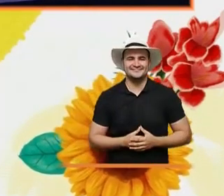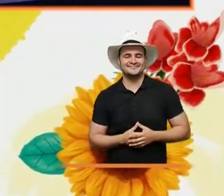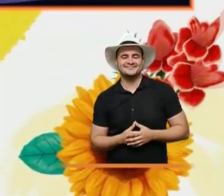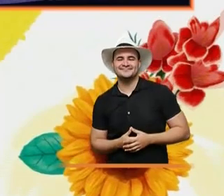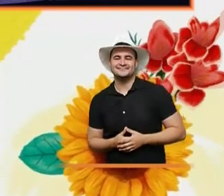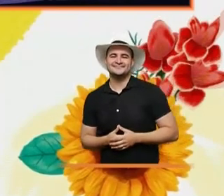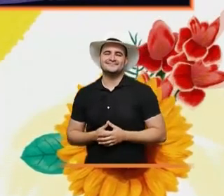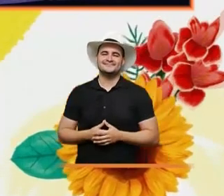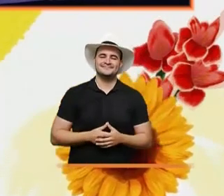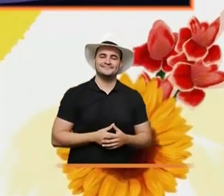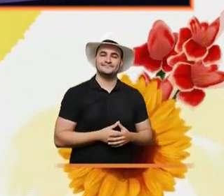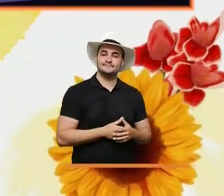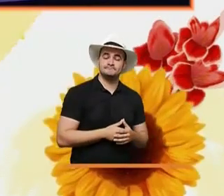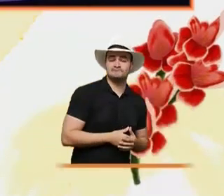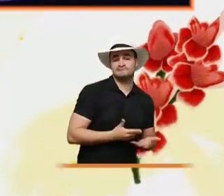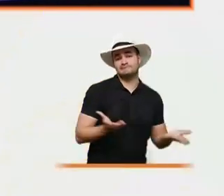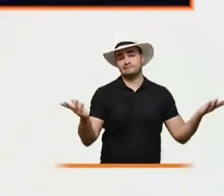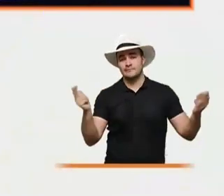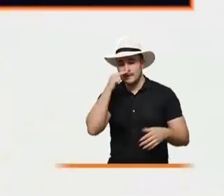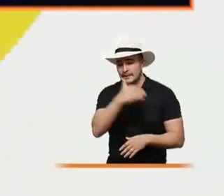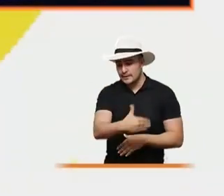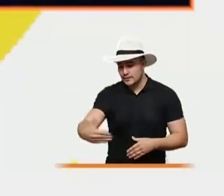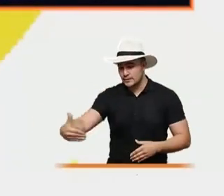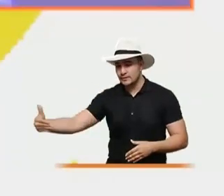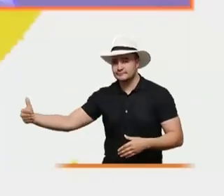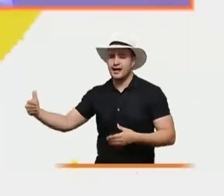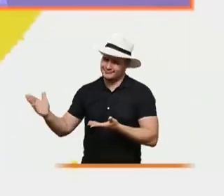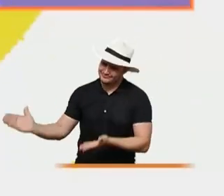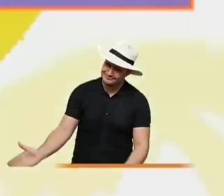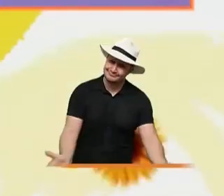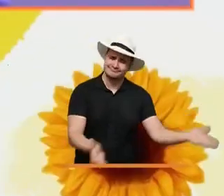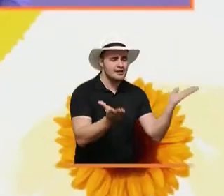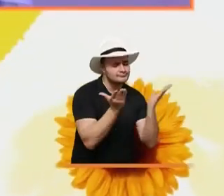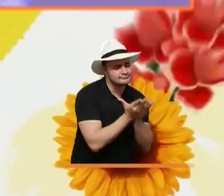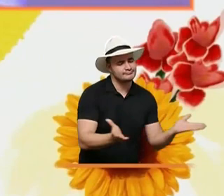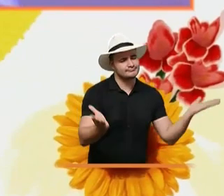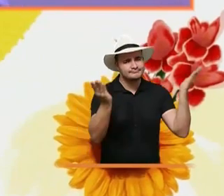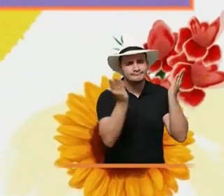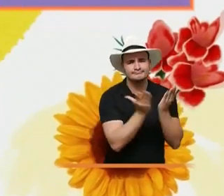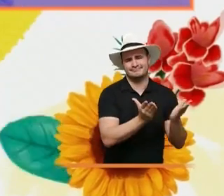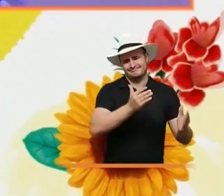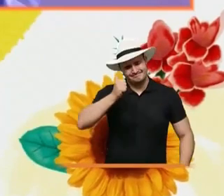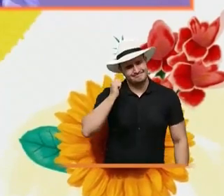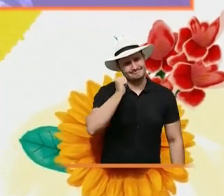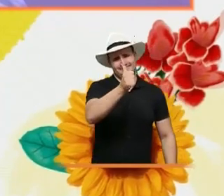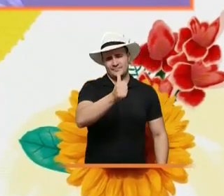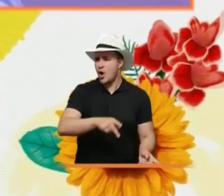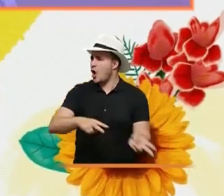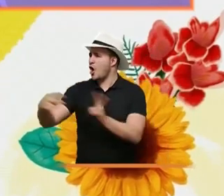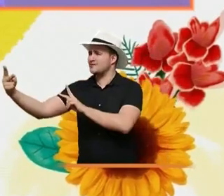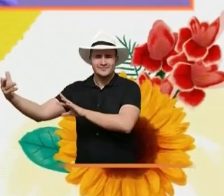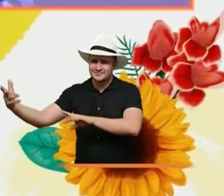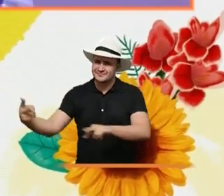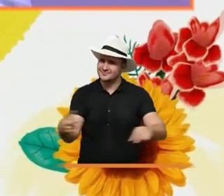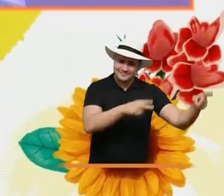es mejor que aún y que lo hagan por mí es mejor